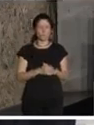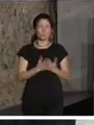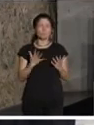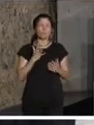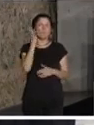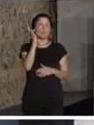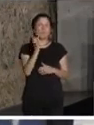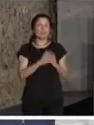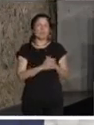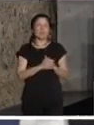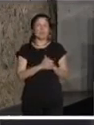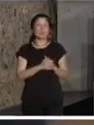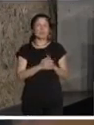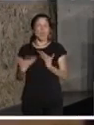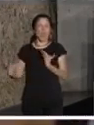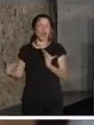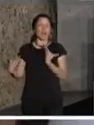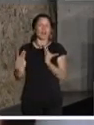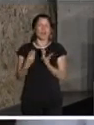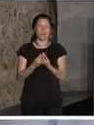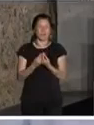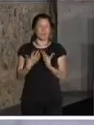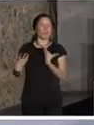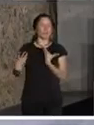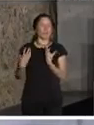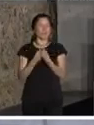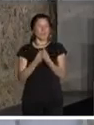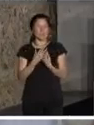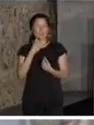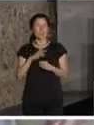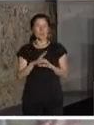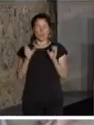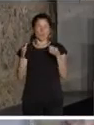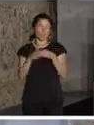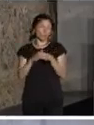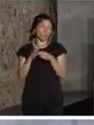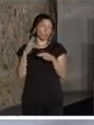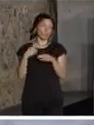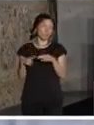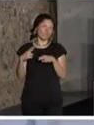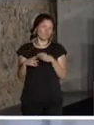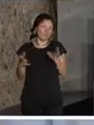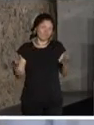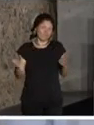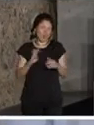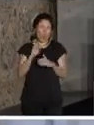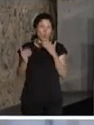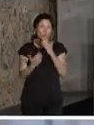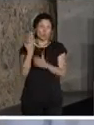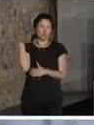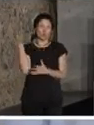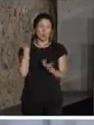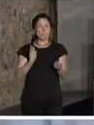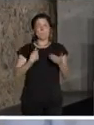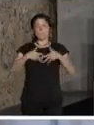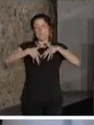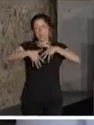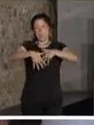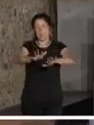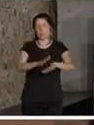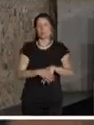Pero además es que vienen acompañados vienen acompañados de este partido que el otro día estábamos en un mercadillo